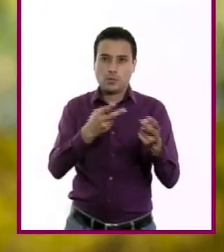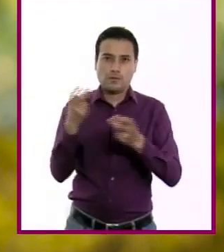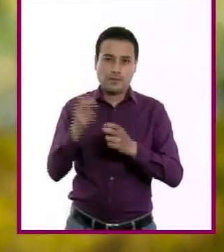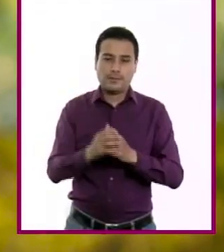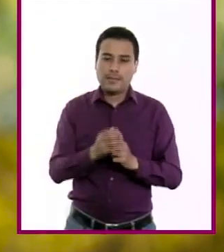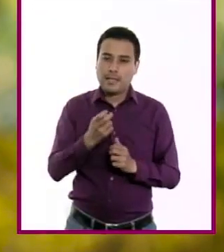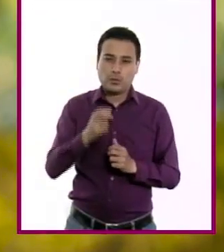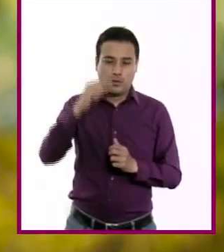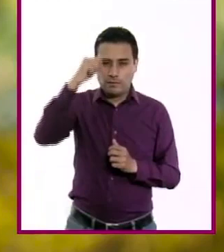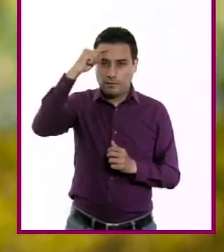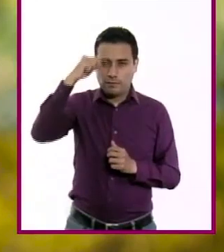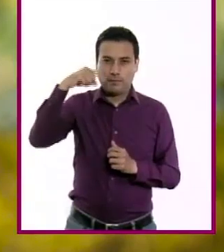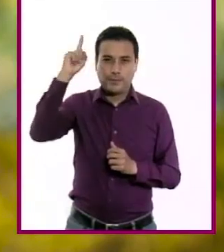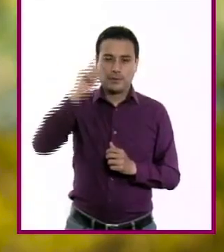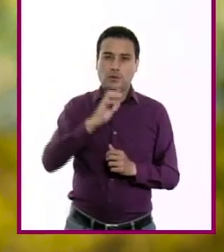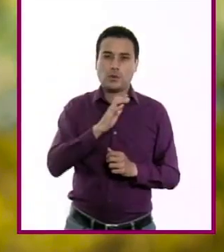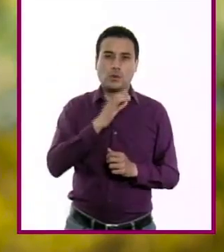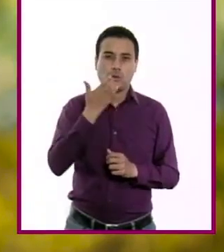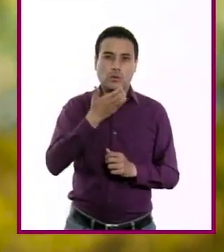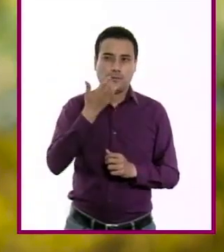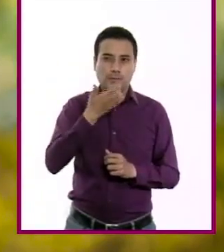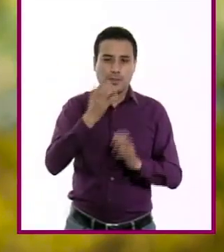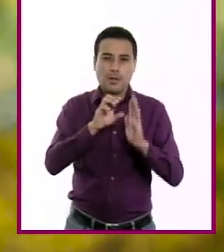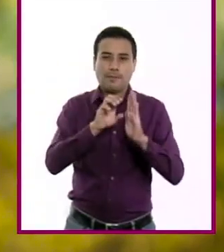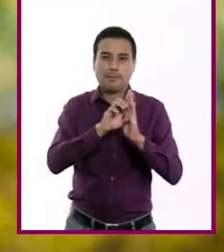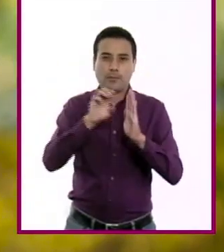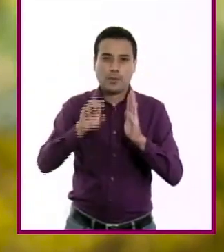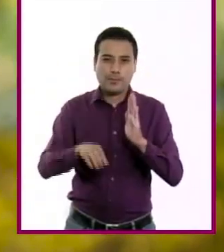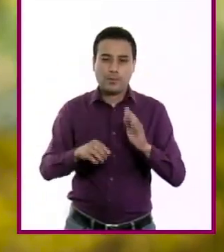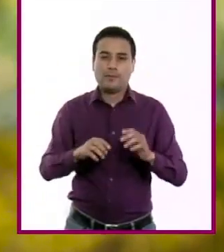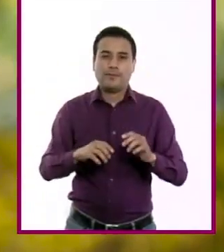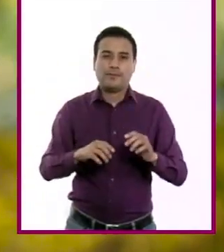creo, más sencilla. Pasa mucho con las parejas, ¿no? De que, oh, mi